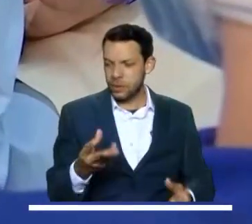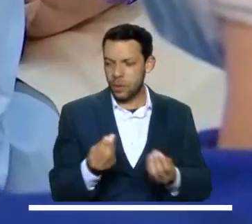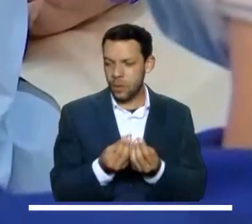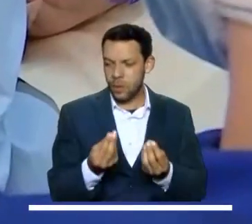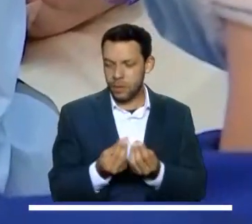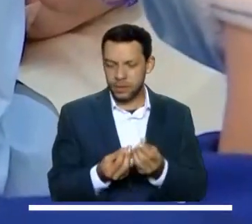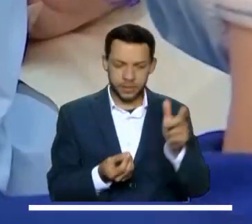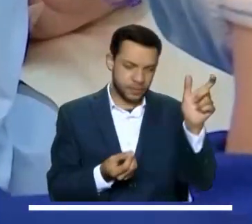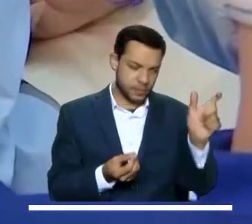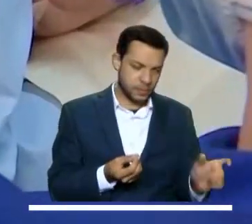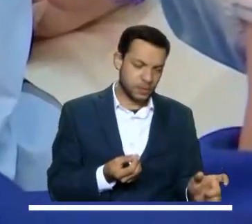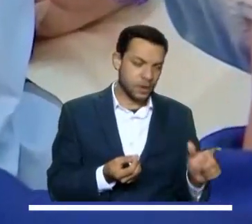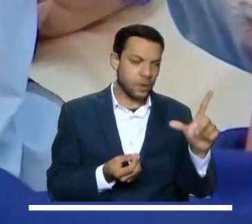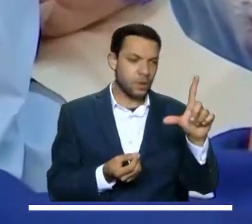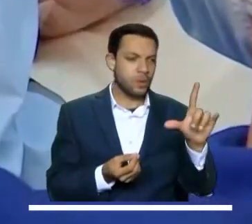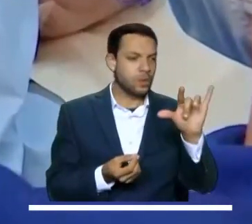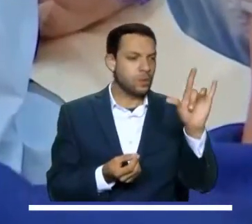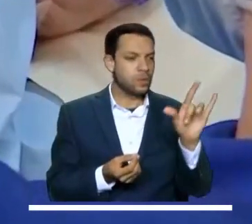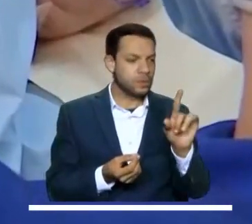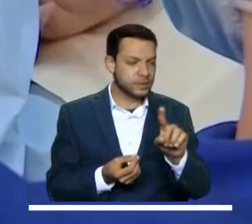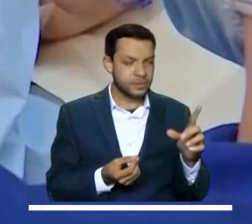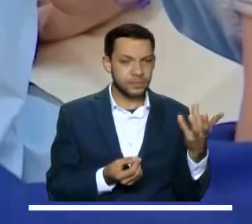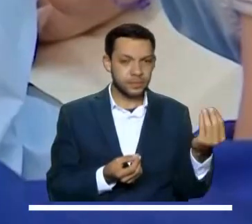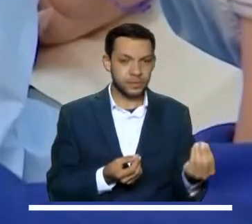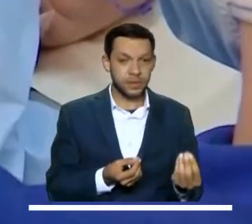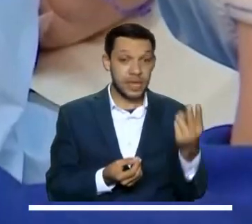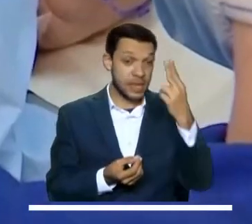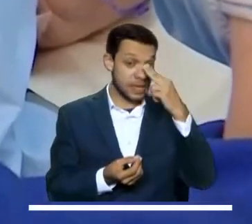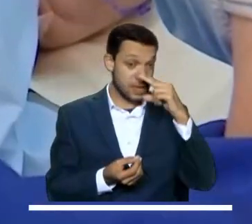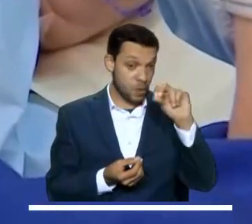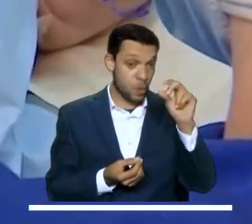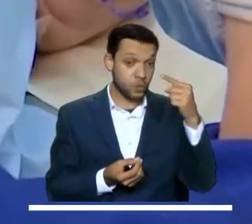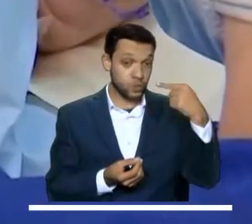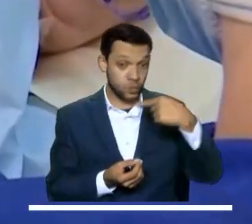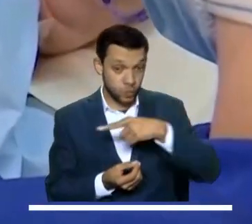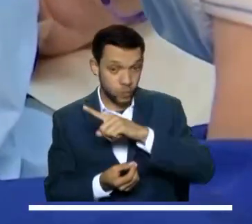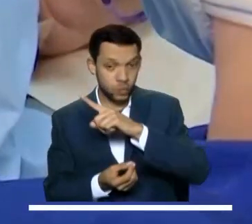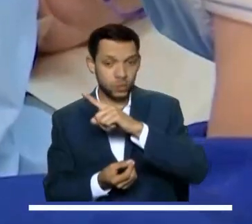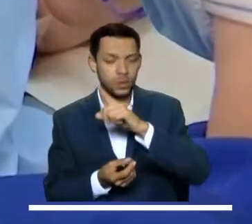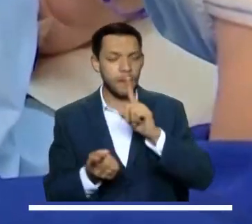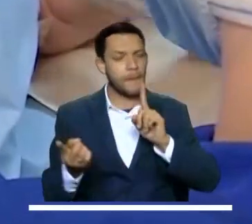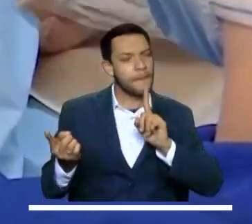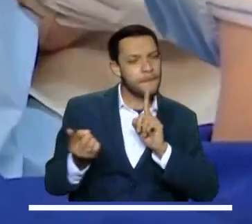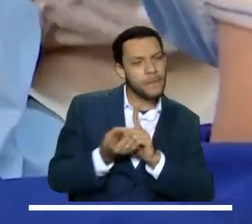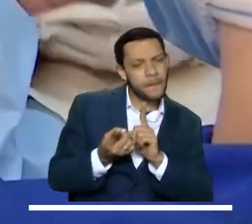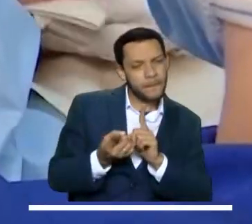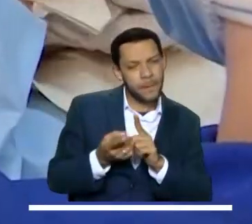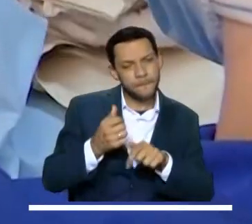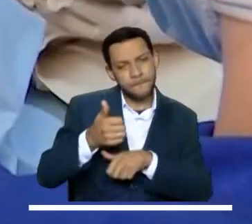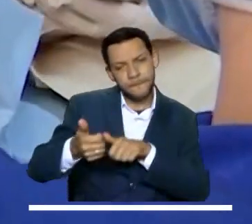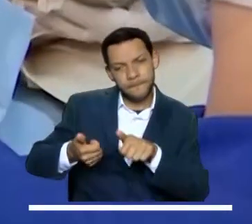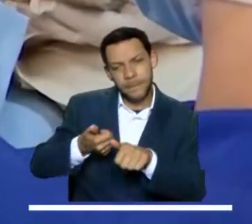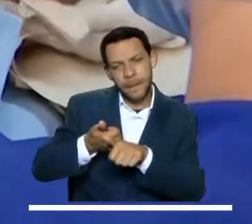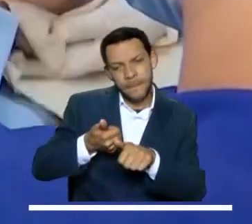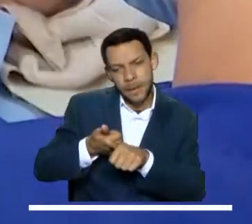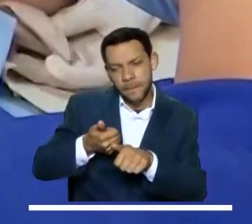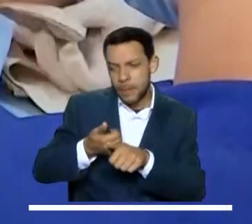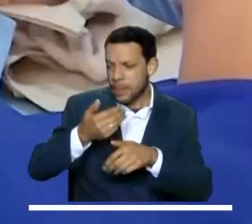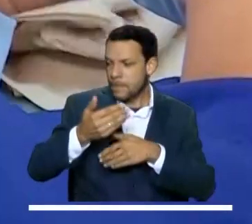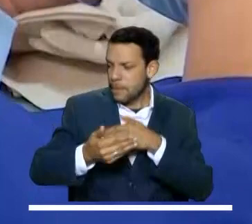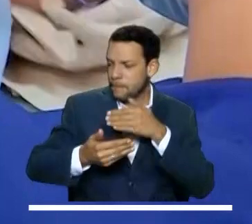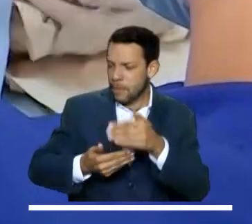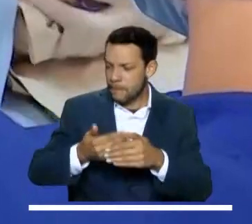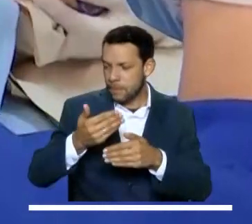doctor Luis Guillermo. Qué maravilla poder estar con su hijo, quien se está encargado de los efectos y del seguimiento de todo este proceso de